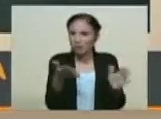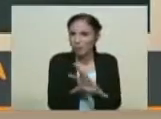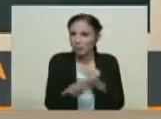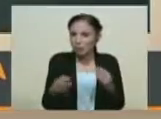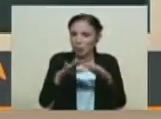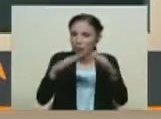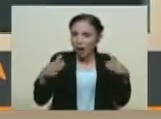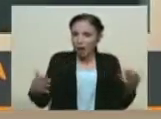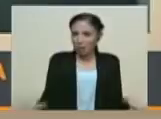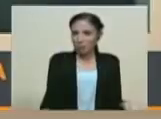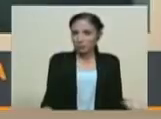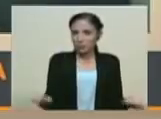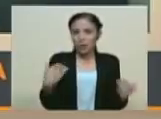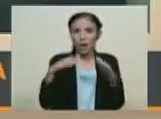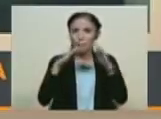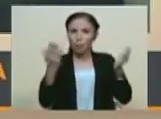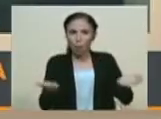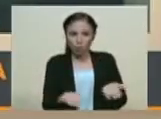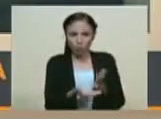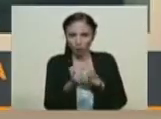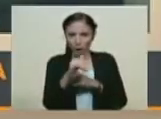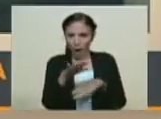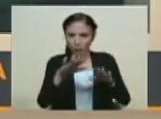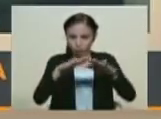¿Cómo que no hay agua en el mundo? ¿Y el mar?